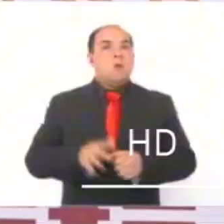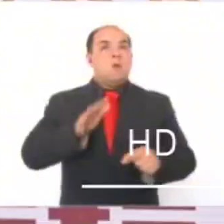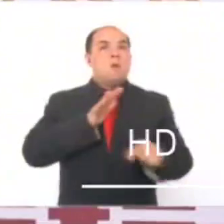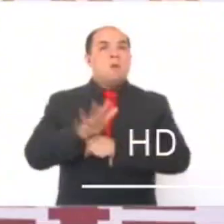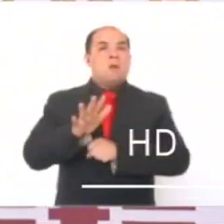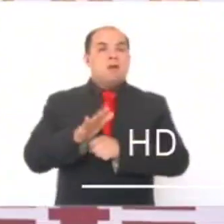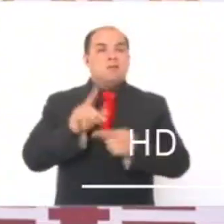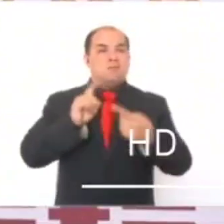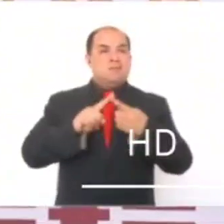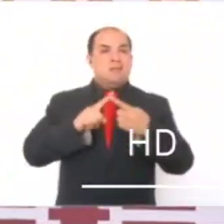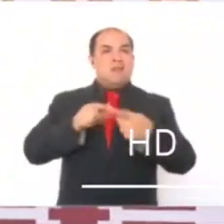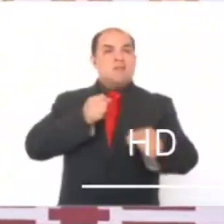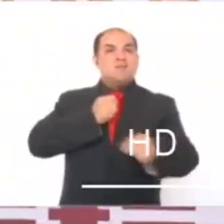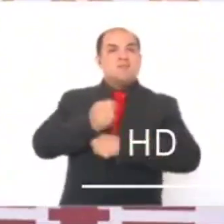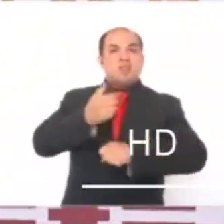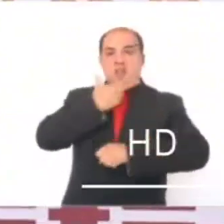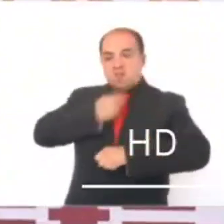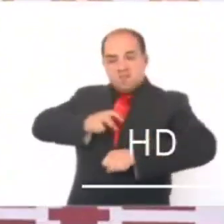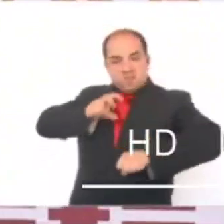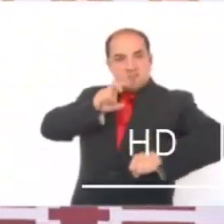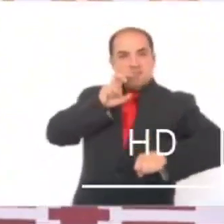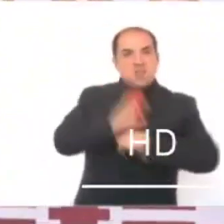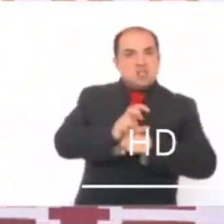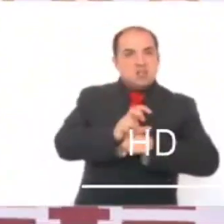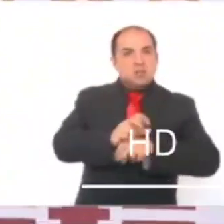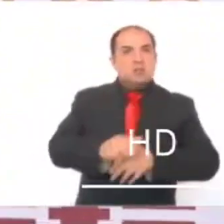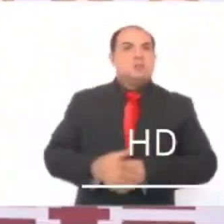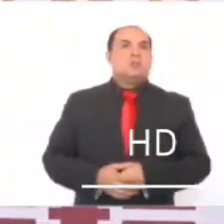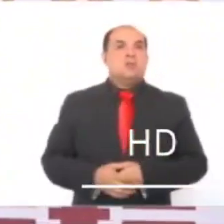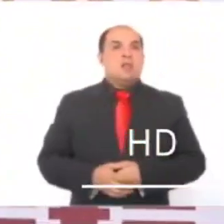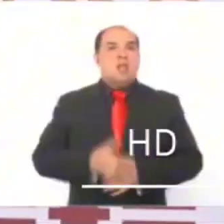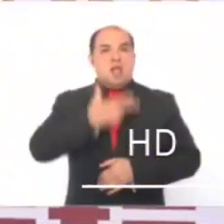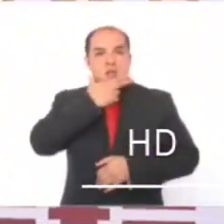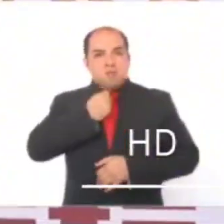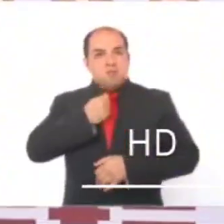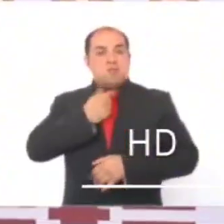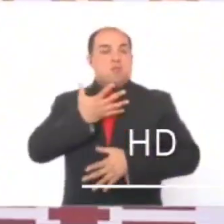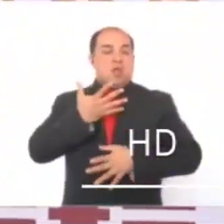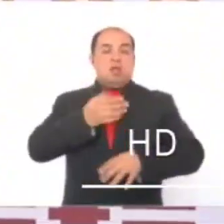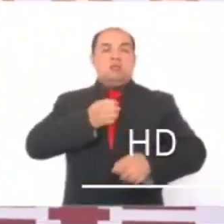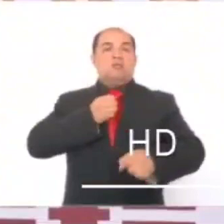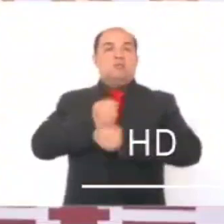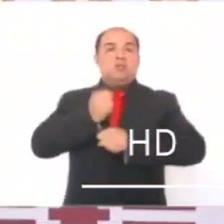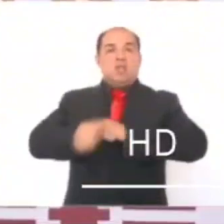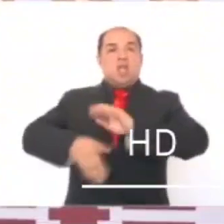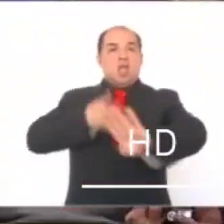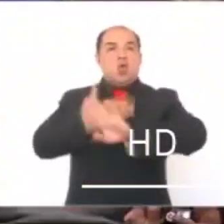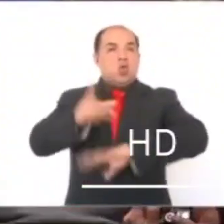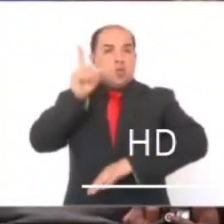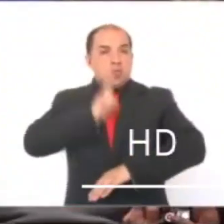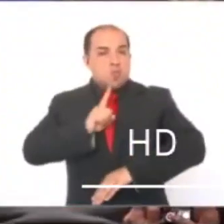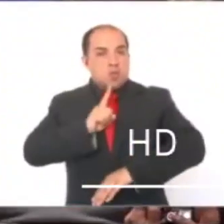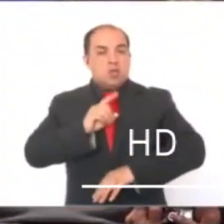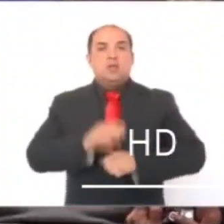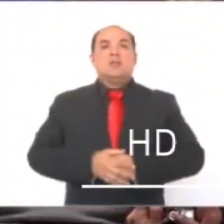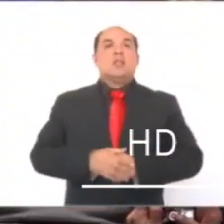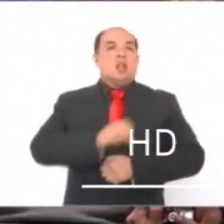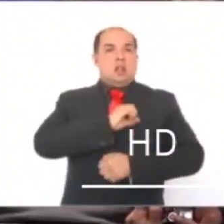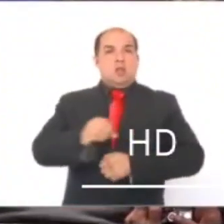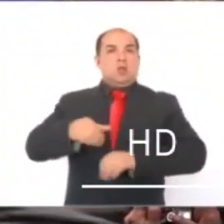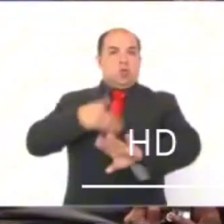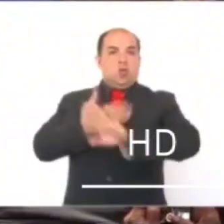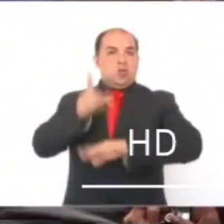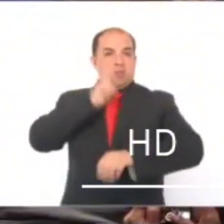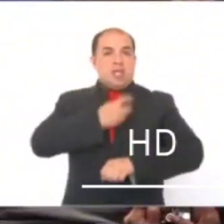la violencia machista, la violencia de género, el odio contra las mujeres. Si la